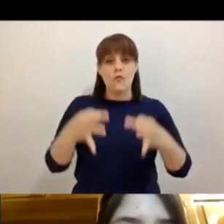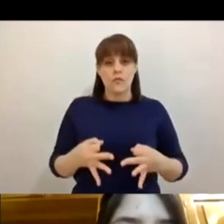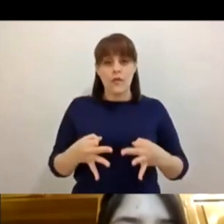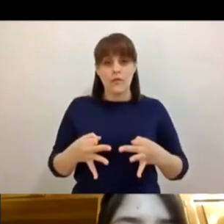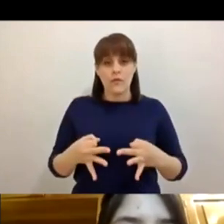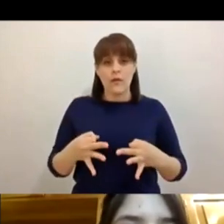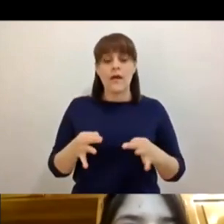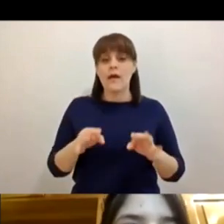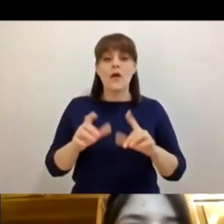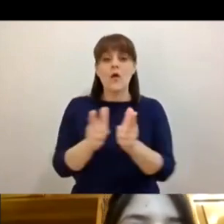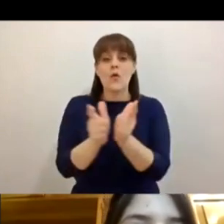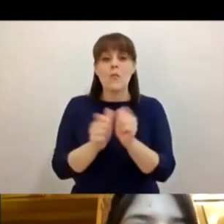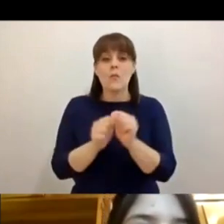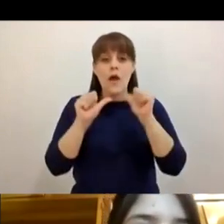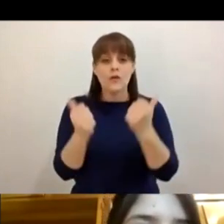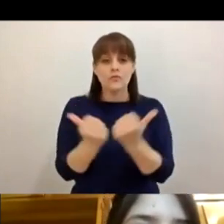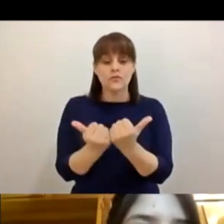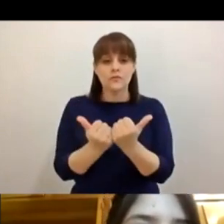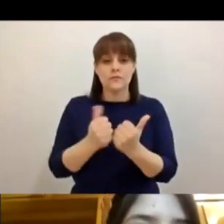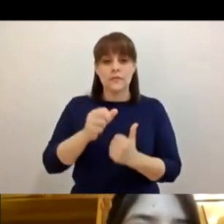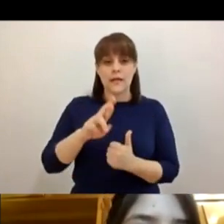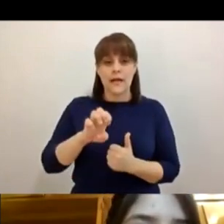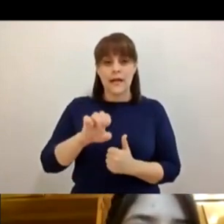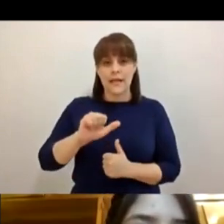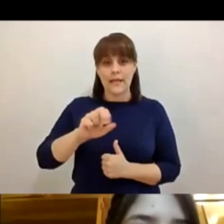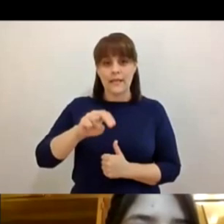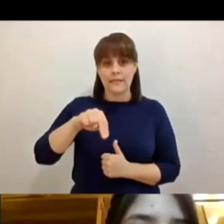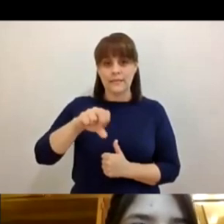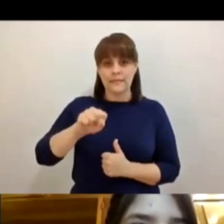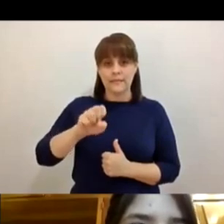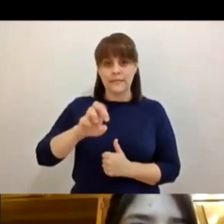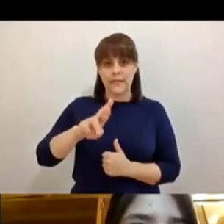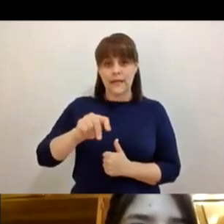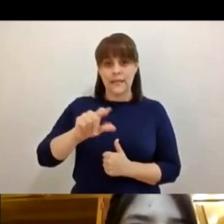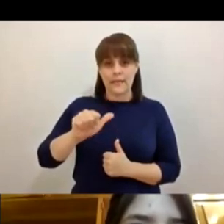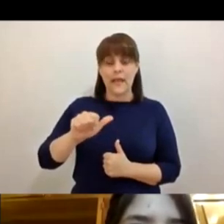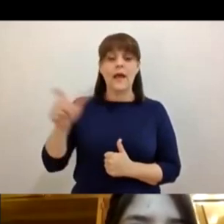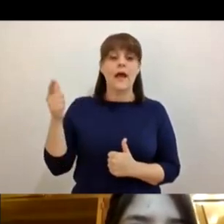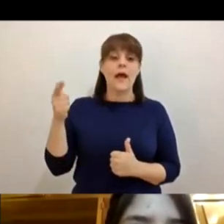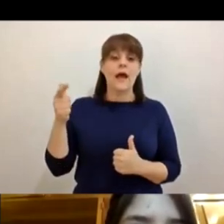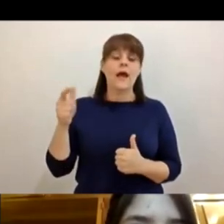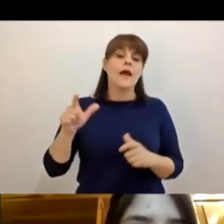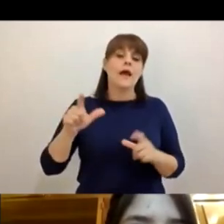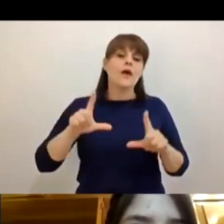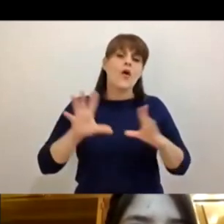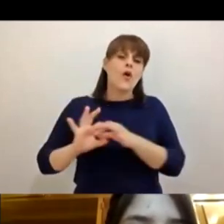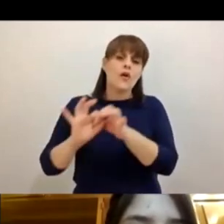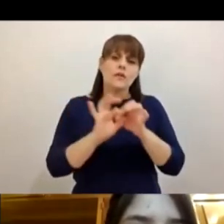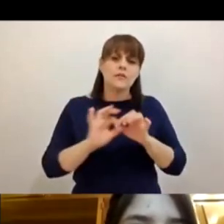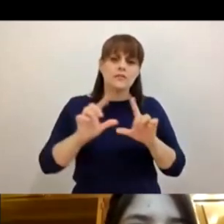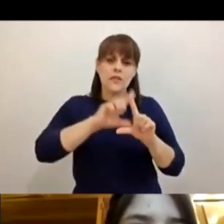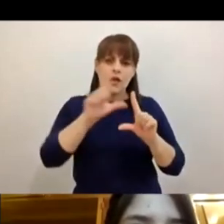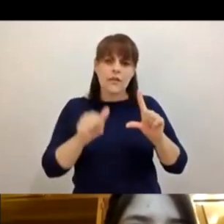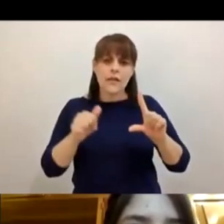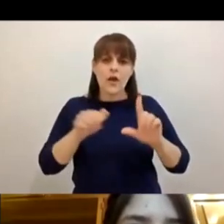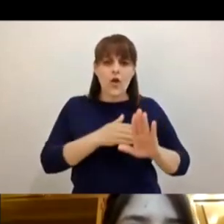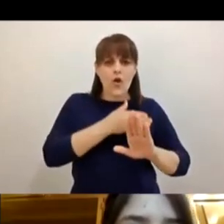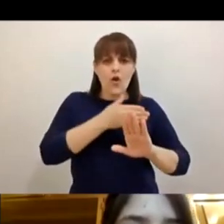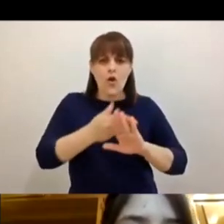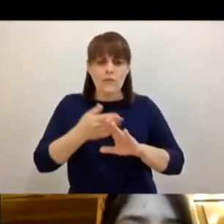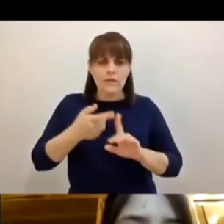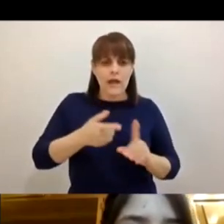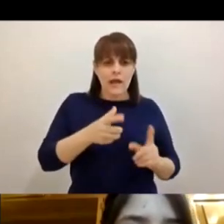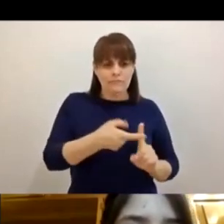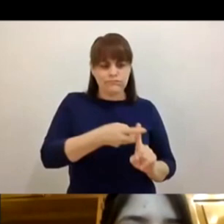y consejera consultiva del CIPINA. Fue directora de Enlace Penitenciario en la Coordinación Nacional Antisecuestro y subdirectora de Grupos